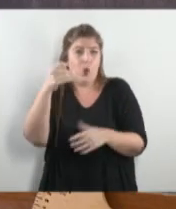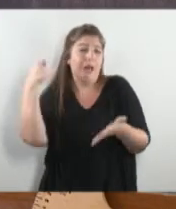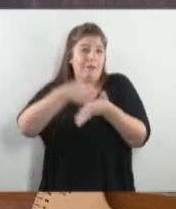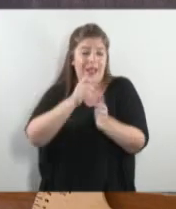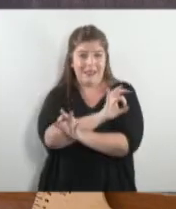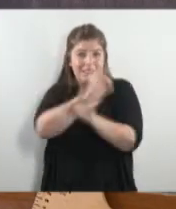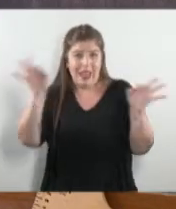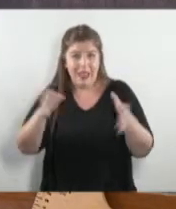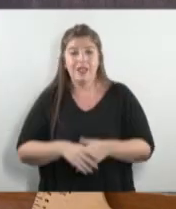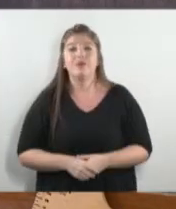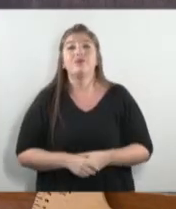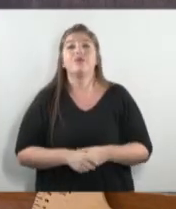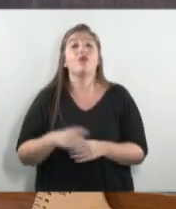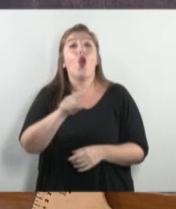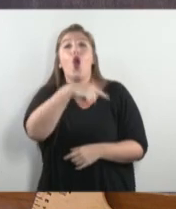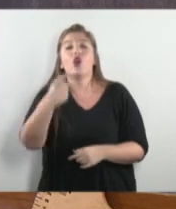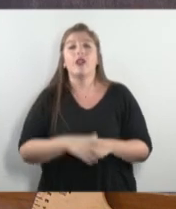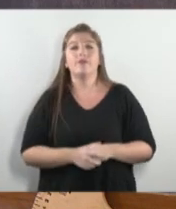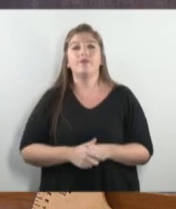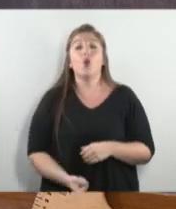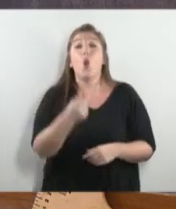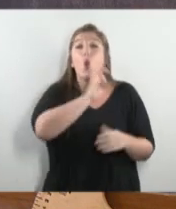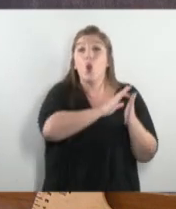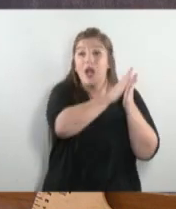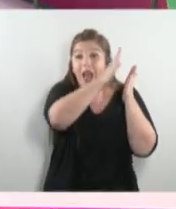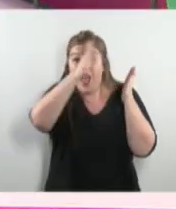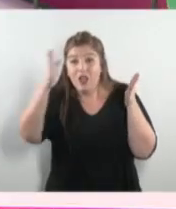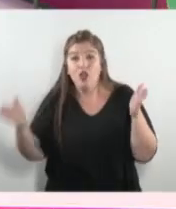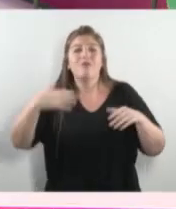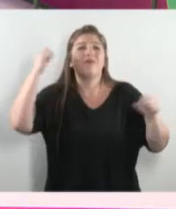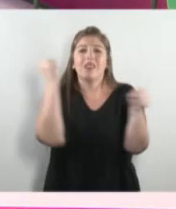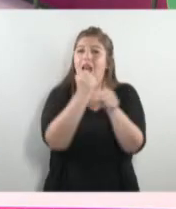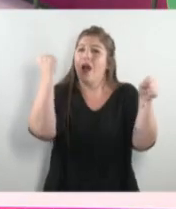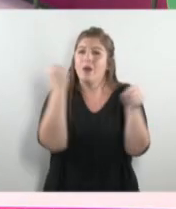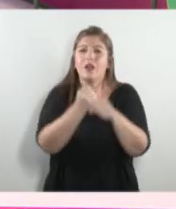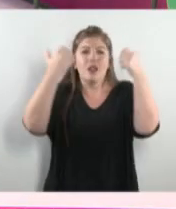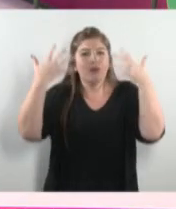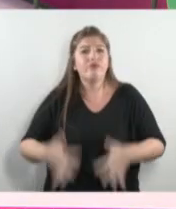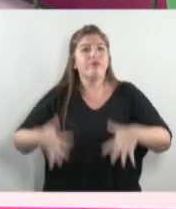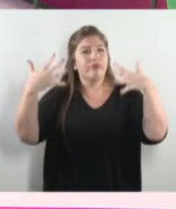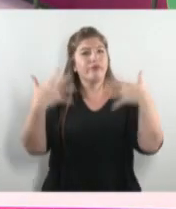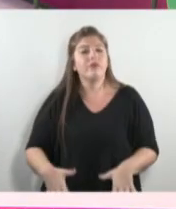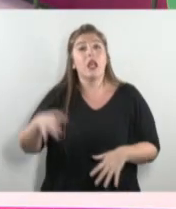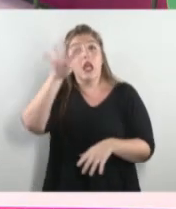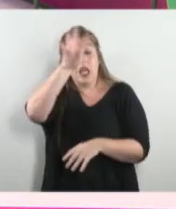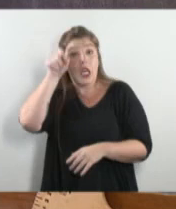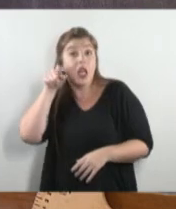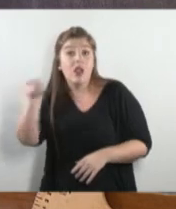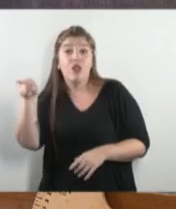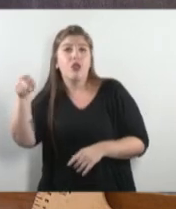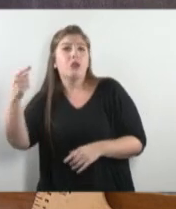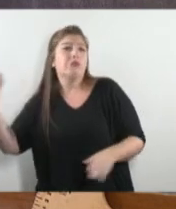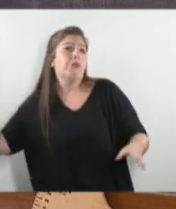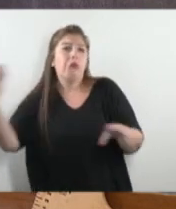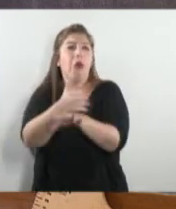un mango. Tengo otra. Más de un año nos tuvieron en esos trabajos duros y los indios, le aseguro, de entraban